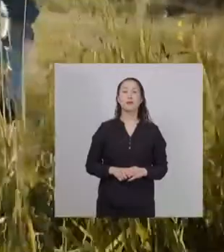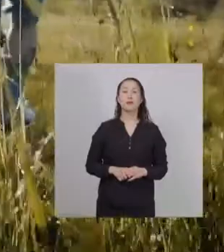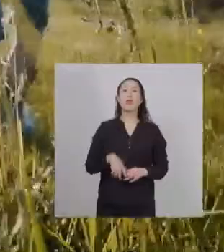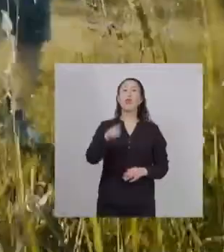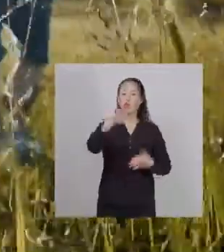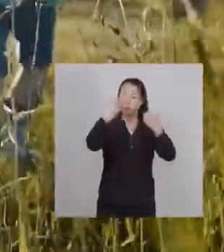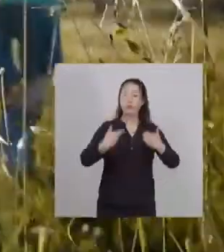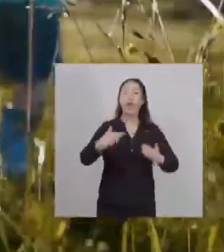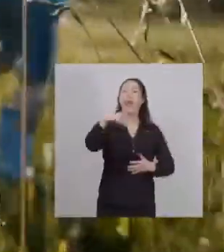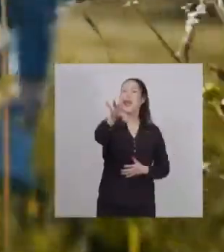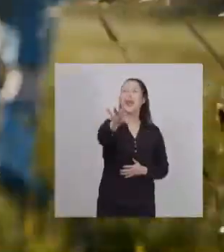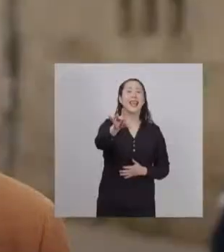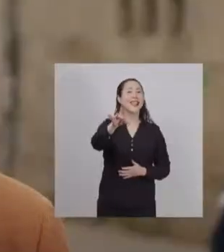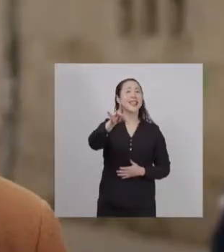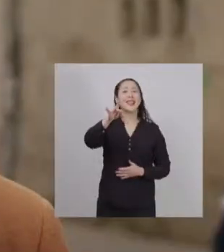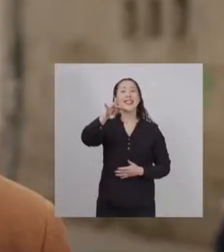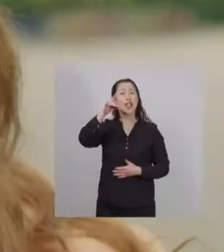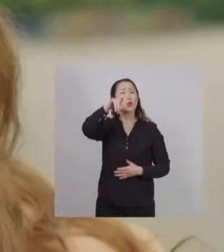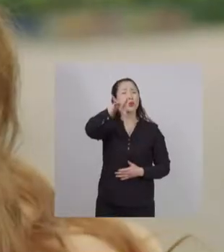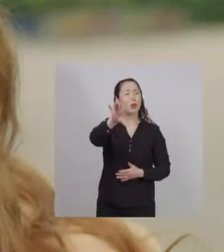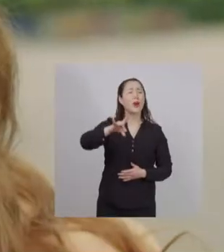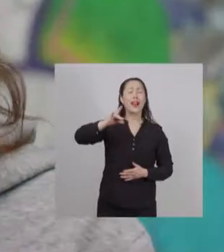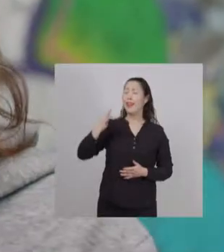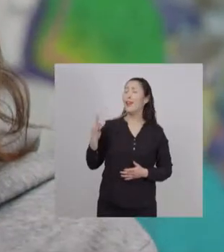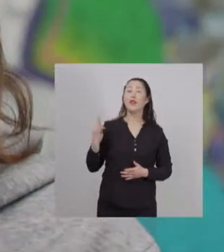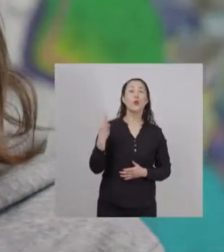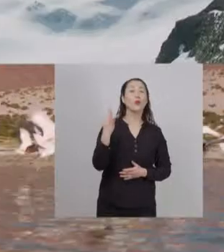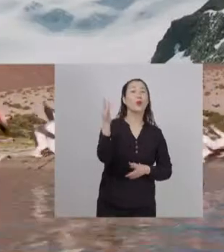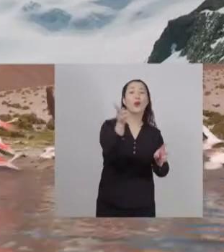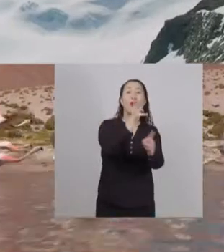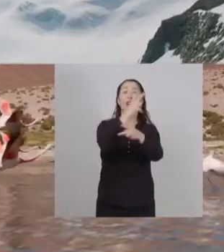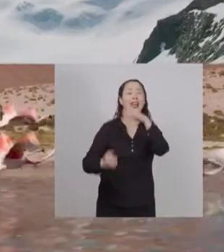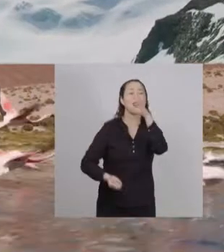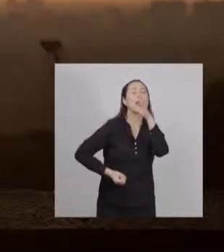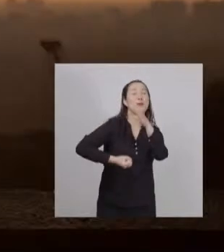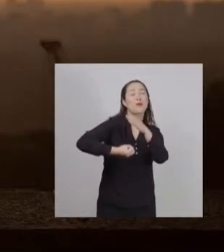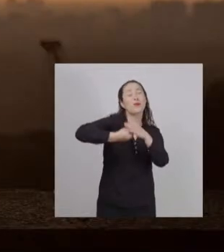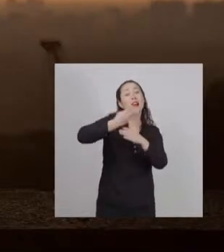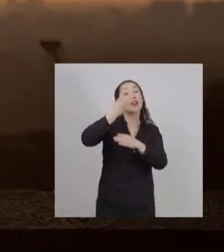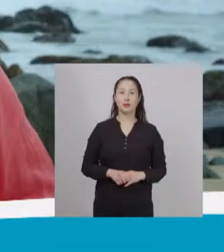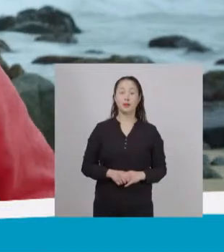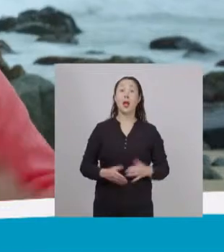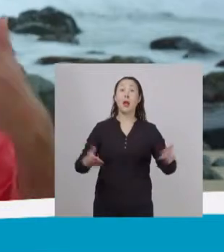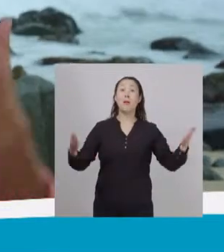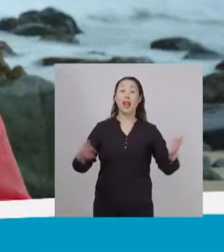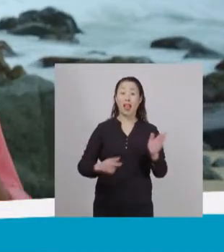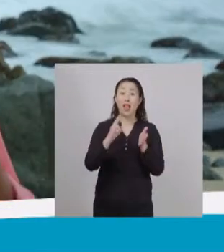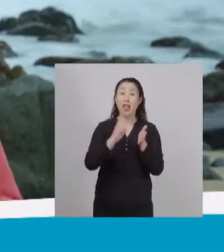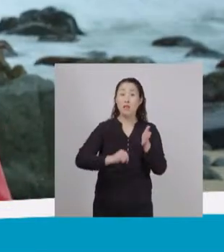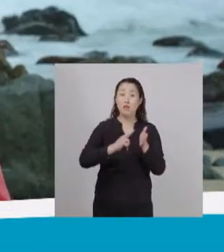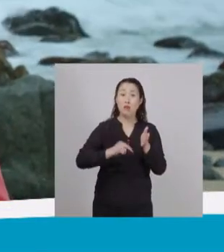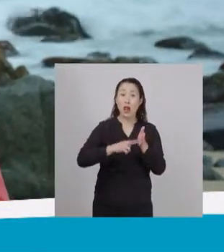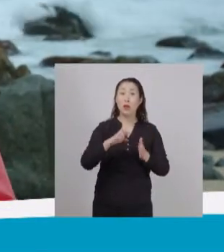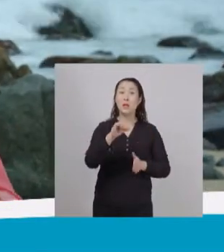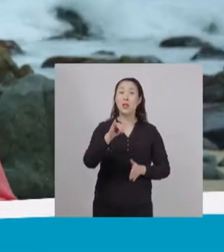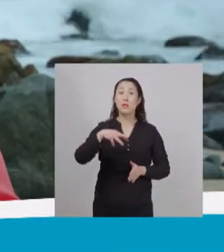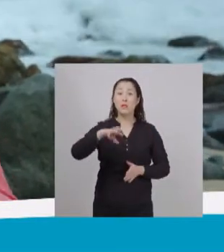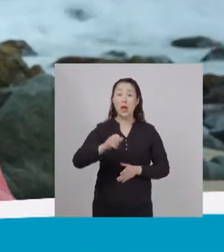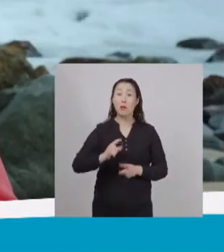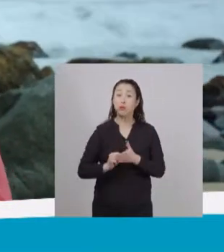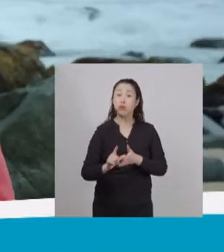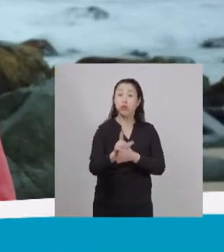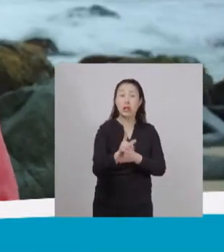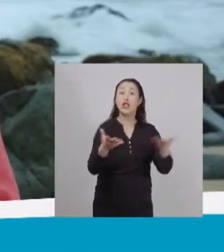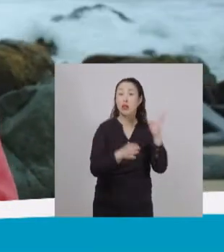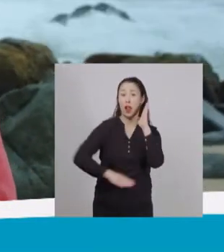elige ser el que se el futuro y aire nuevo para bajar los impuestos a las pymes